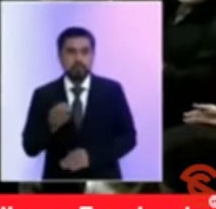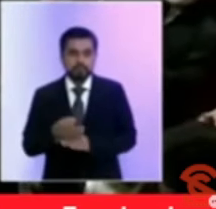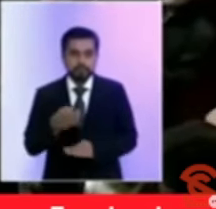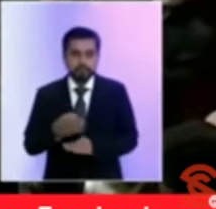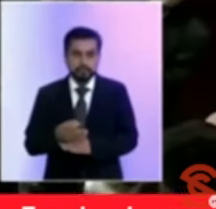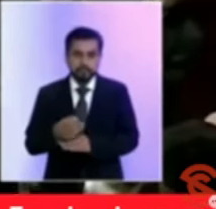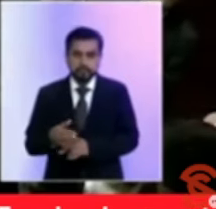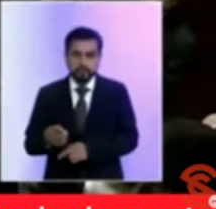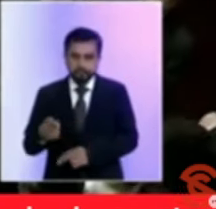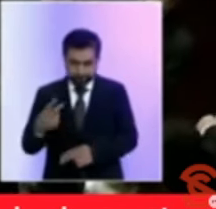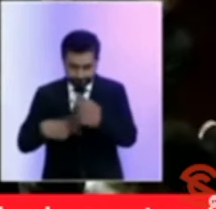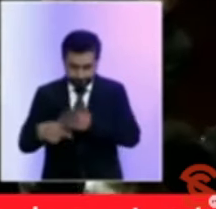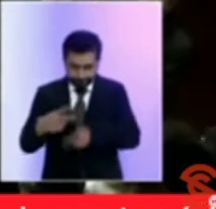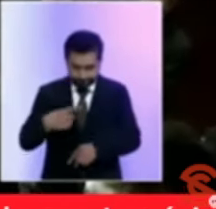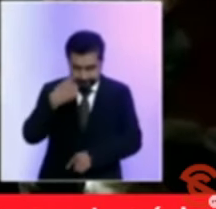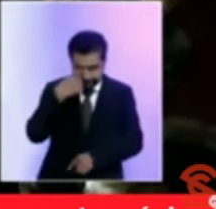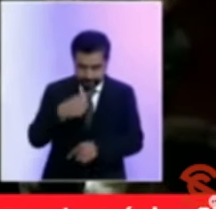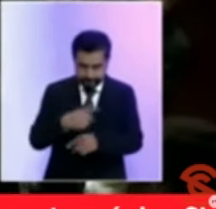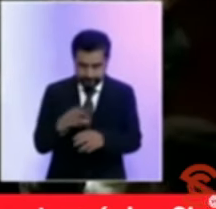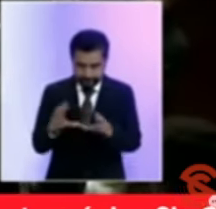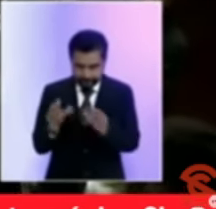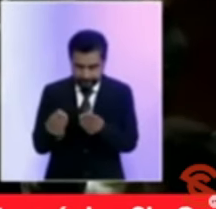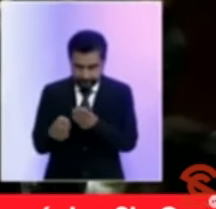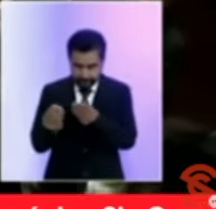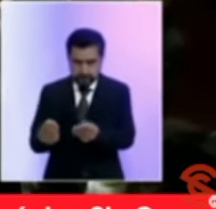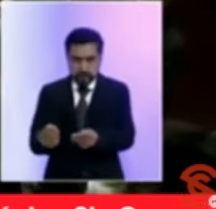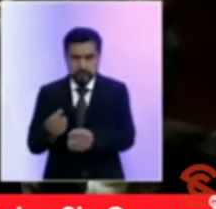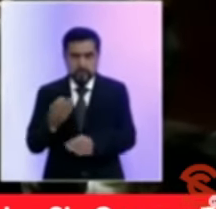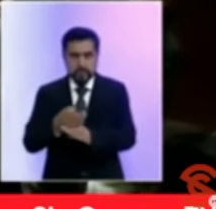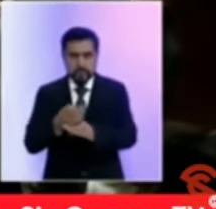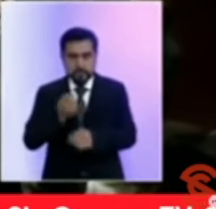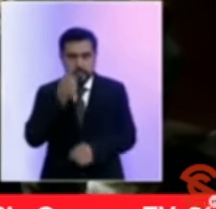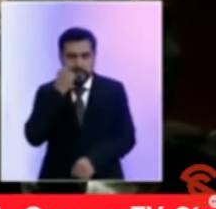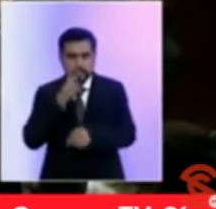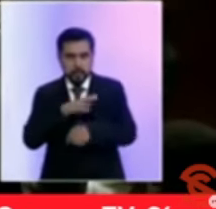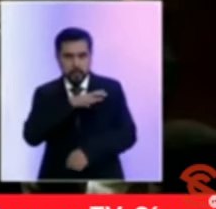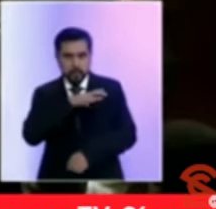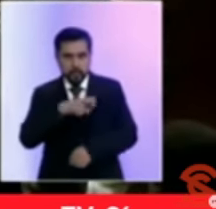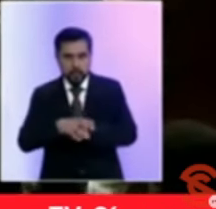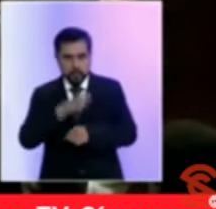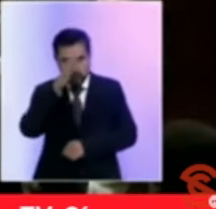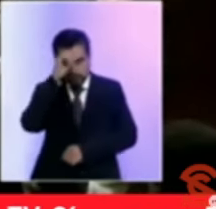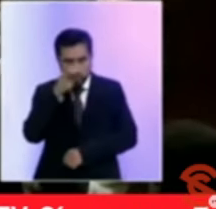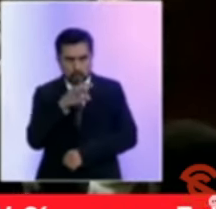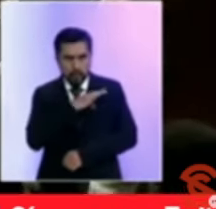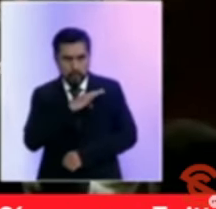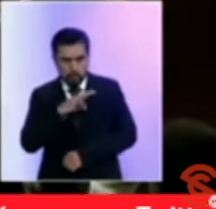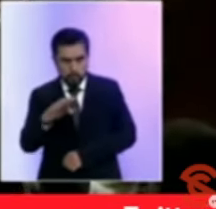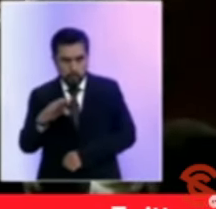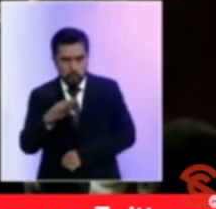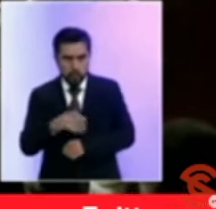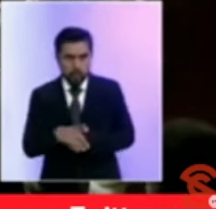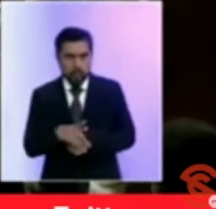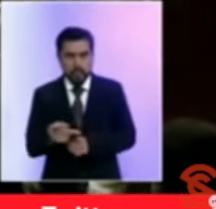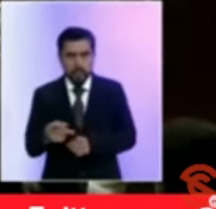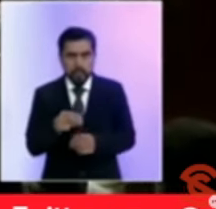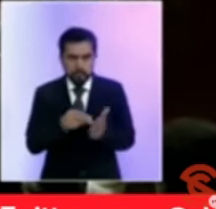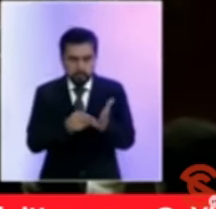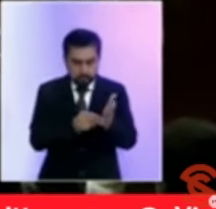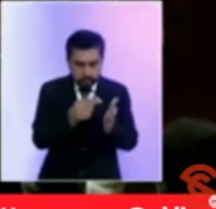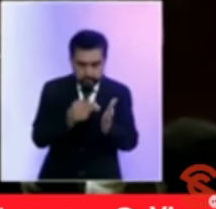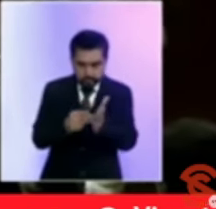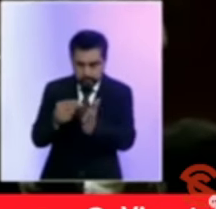su constancia Le pido al secretario general de acuerdos proceda a recabar la firma del